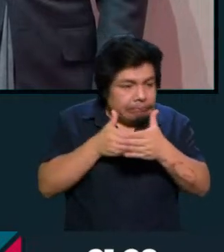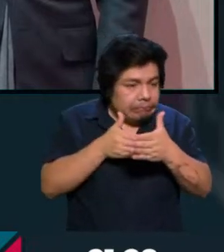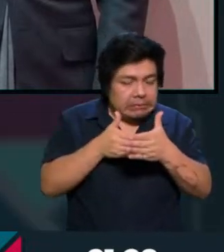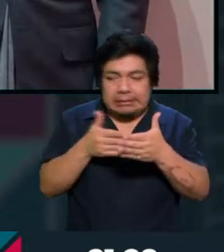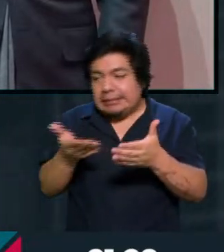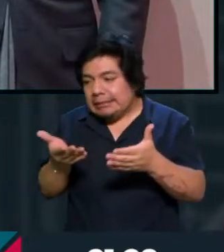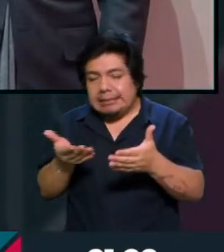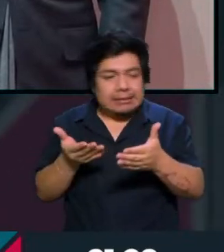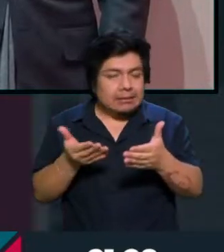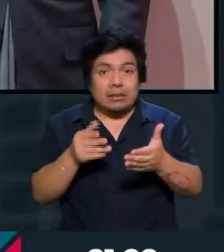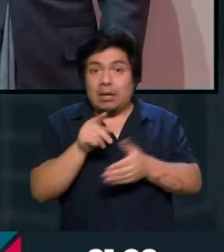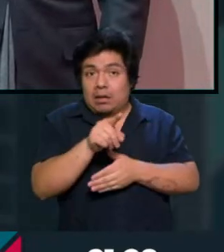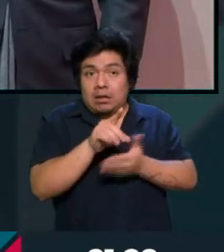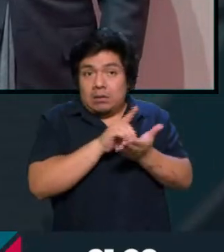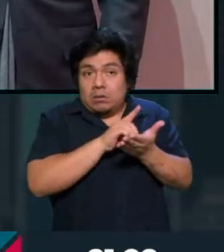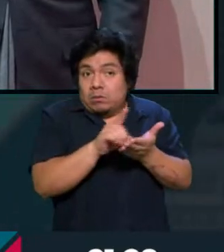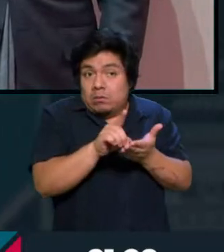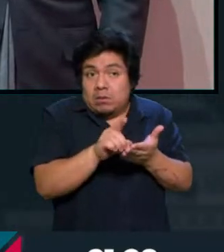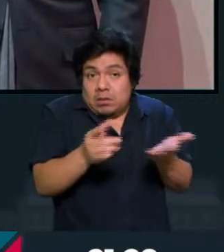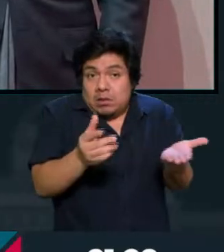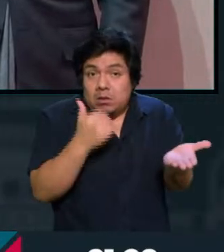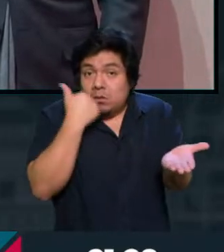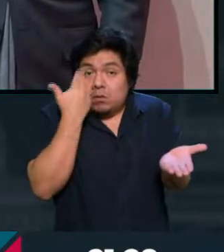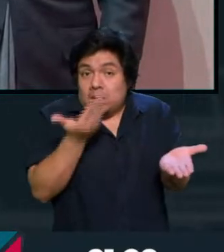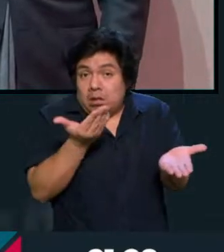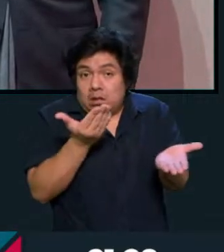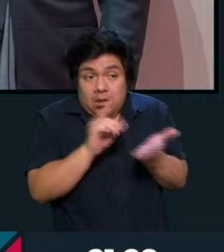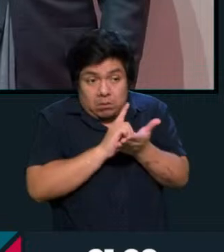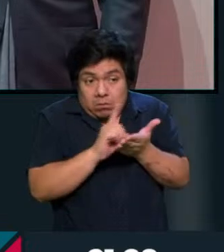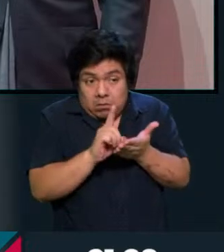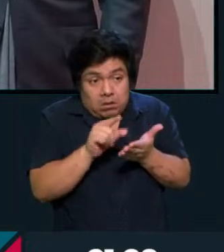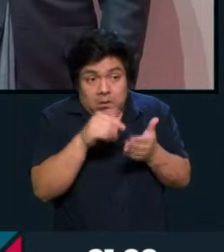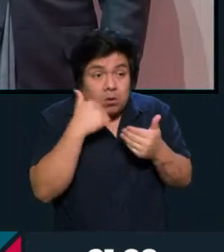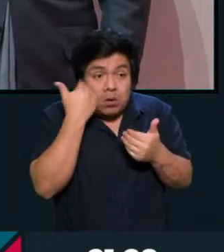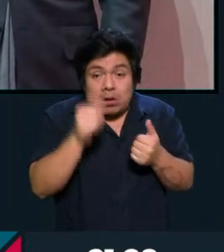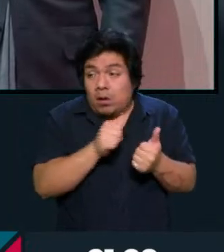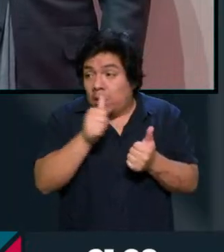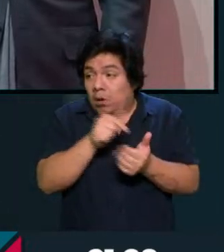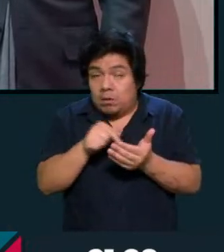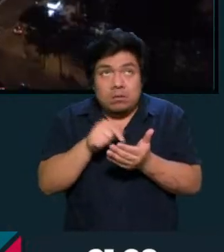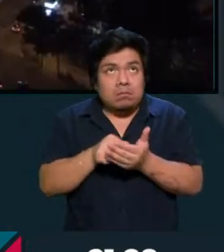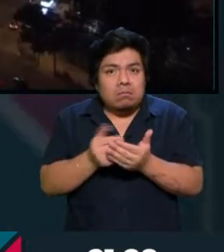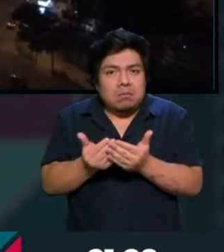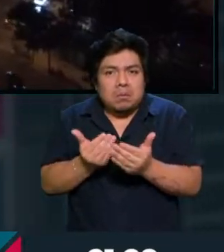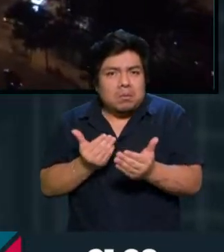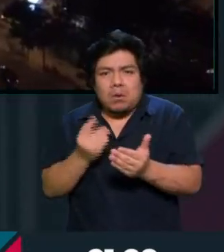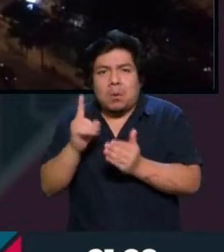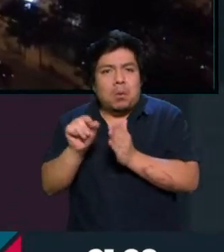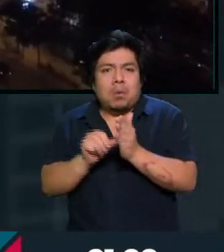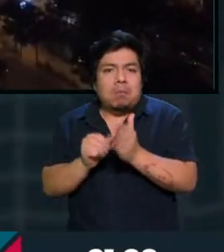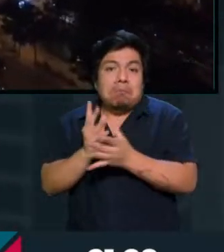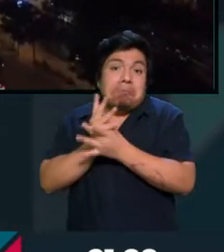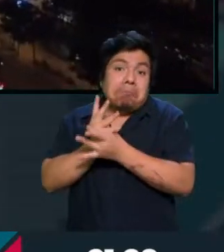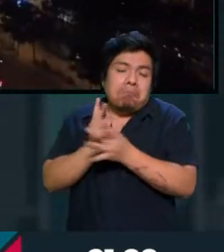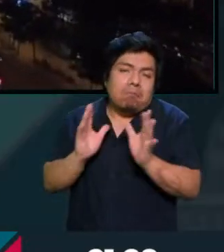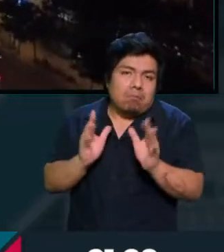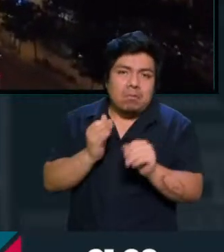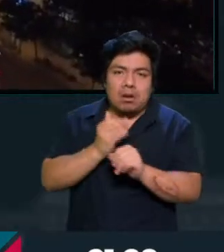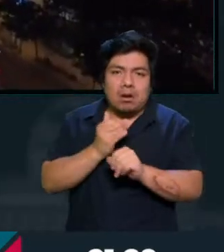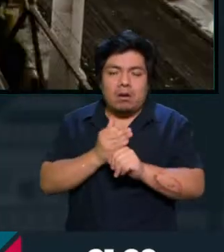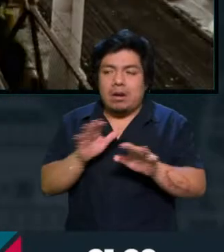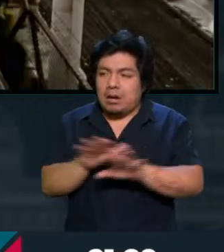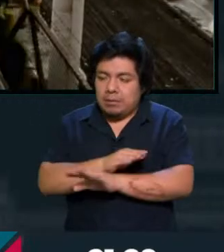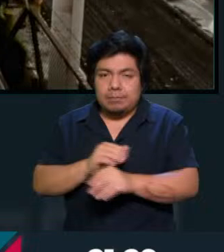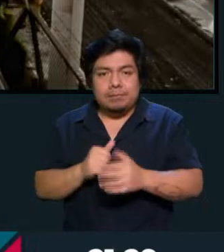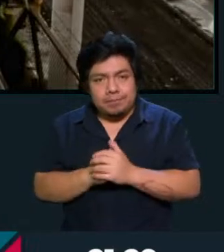caso, pues su derecho a buscar una vida donde quieran. Ese es un derecho humano, o por lo menos hasta hace un mes nos habían dicho eso. Entonces, una